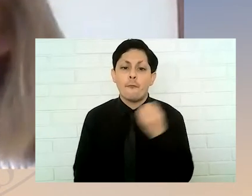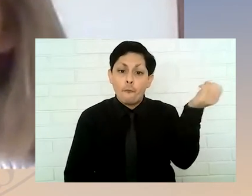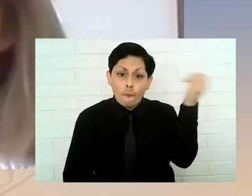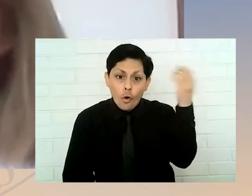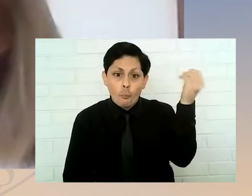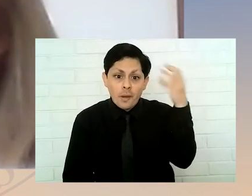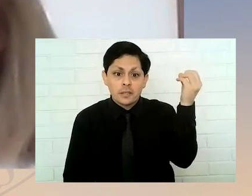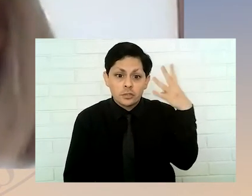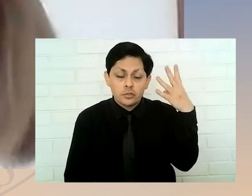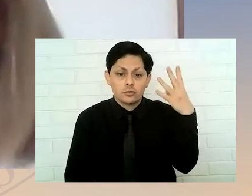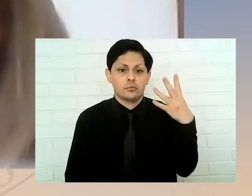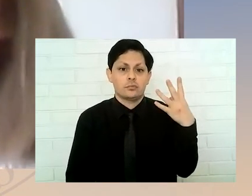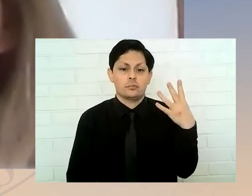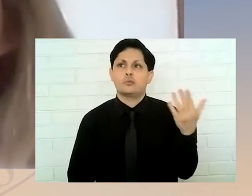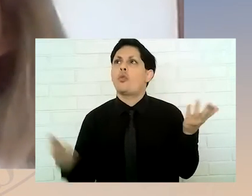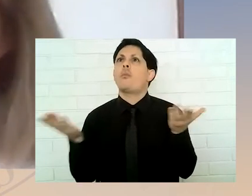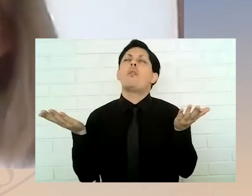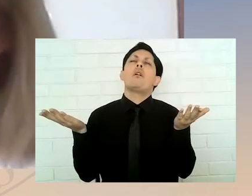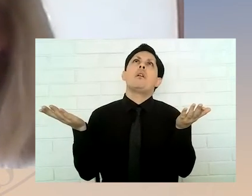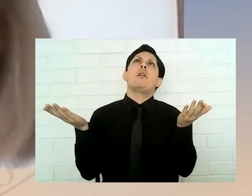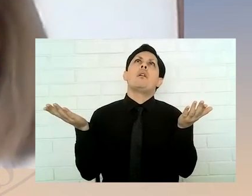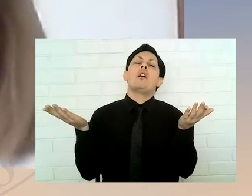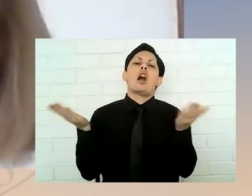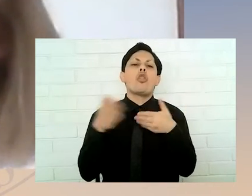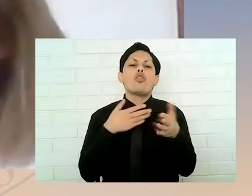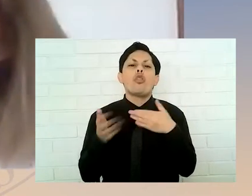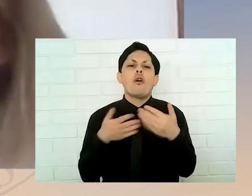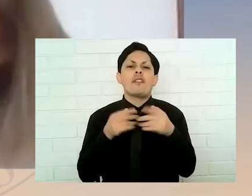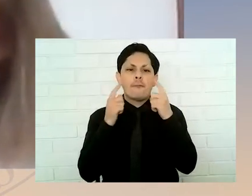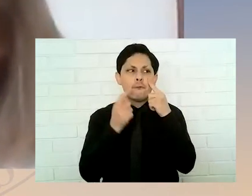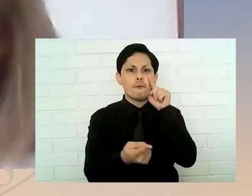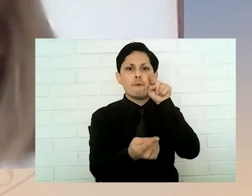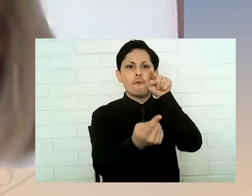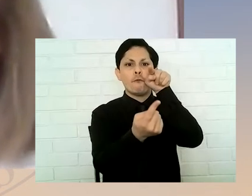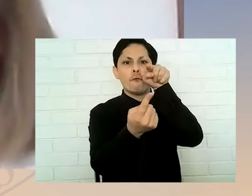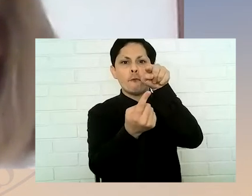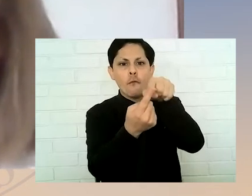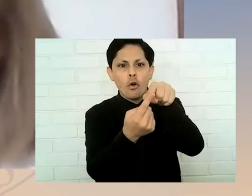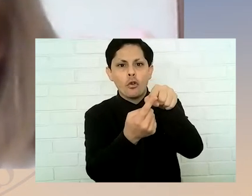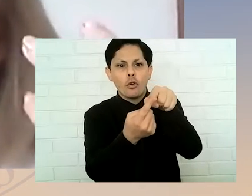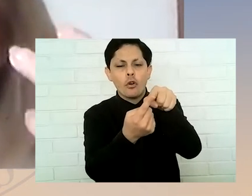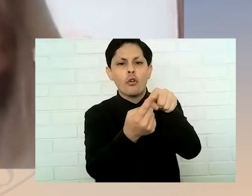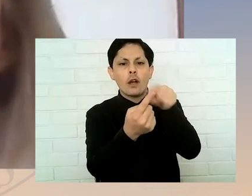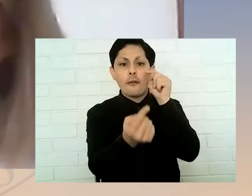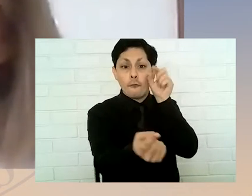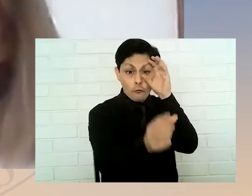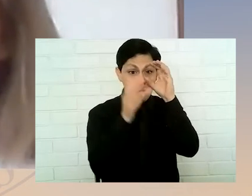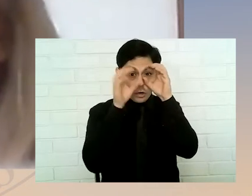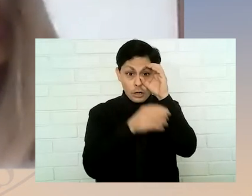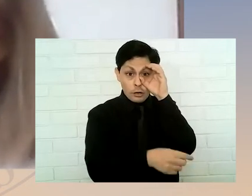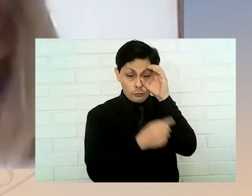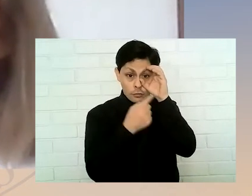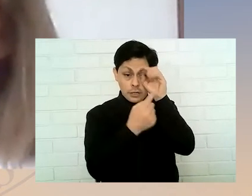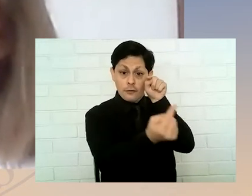no le damos el foco al saber pedagógico. El saber pedagógico es la comprensión de